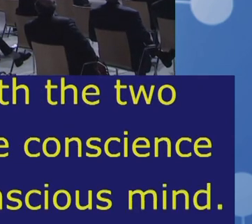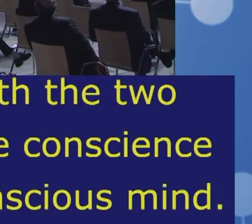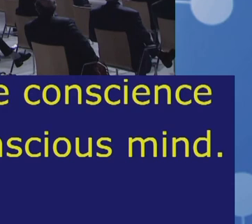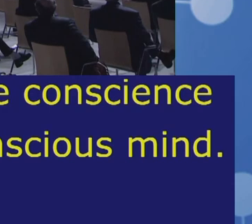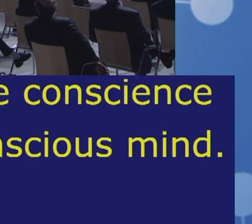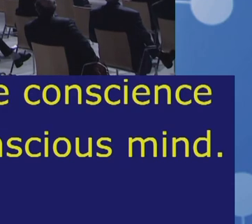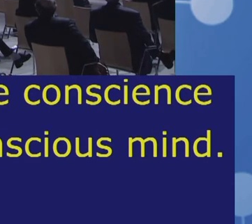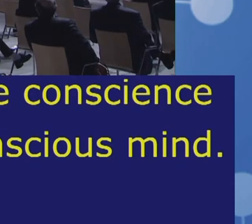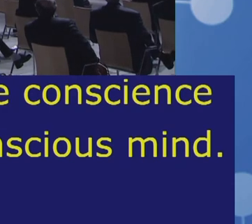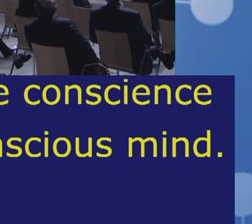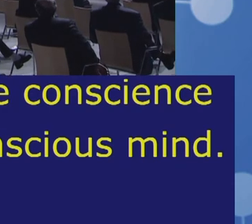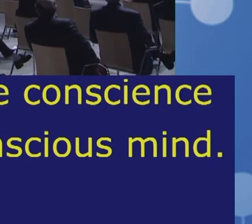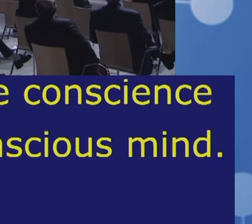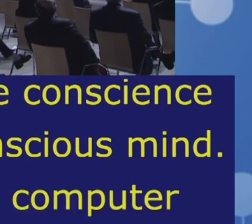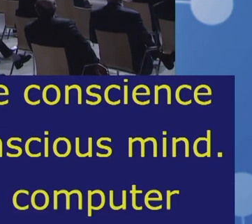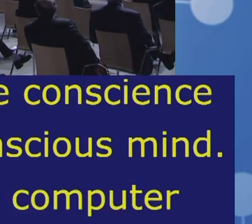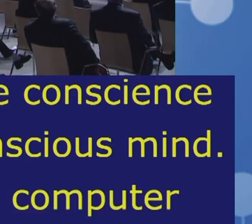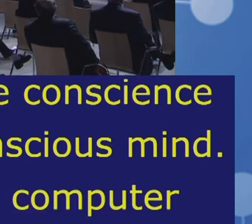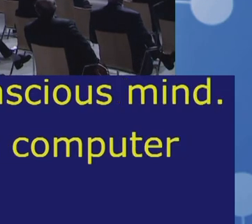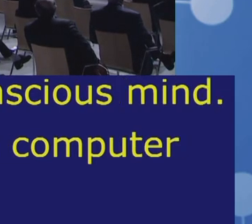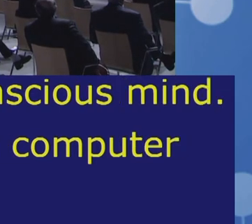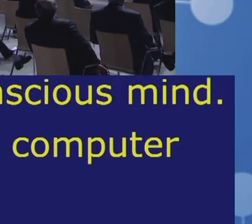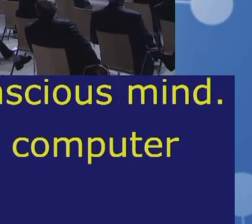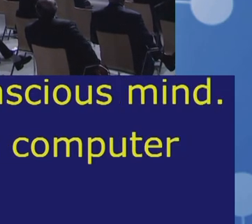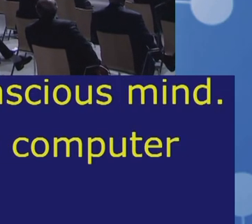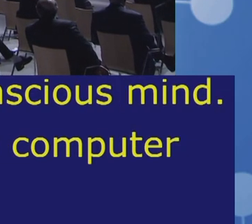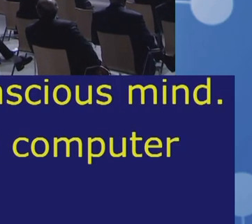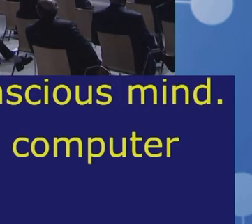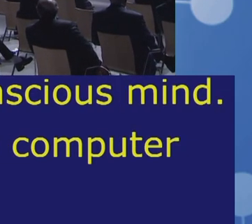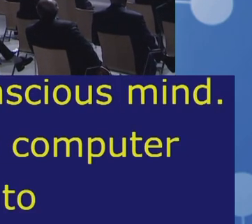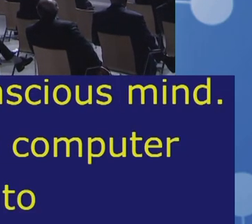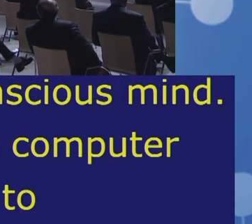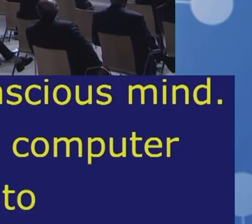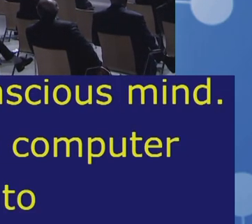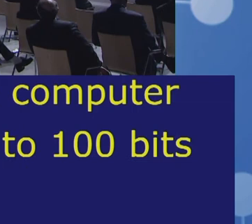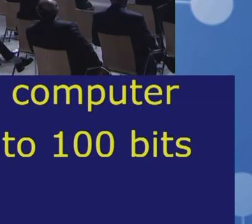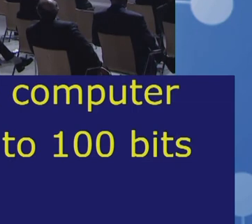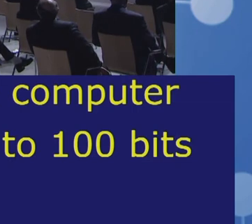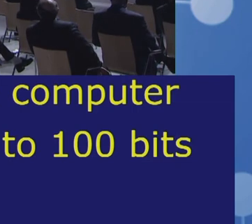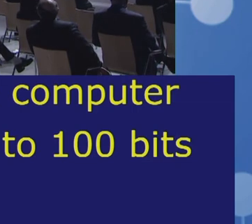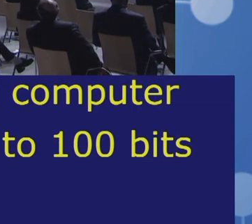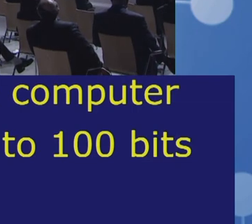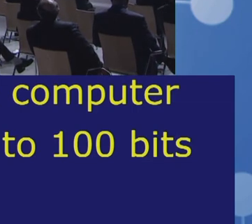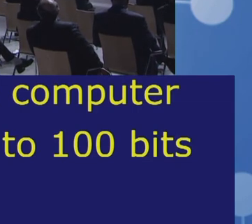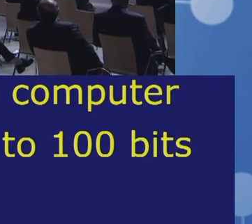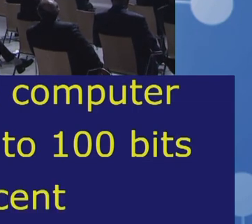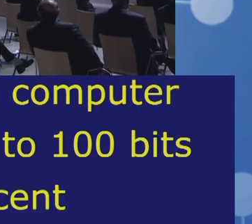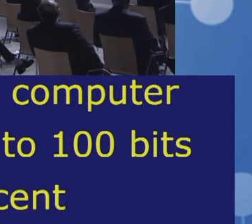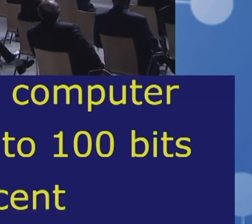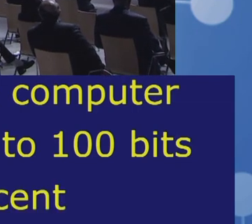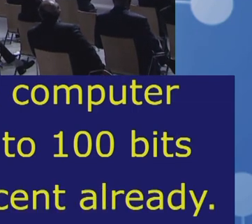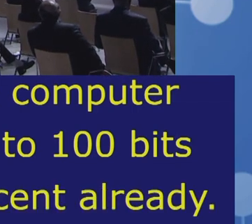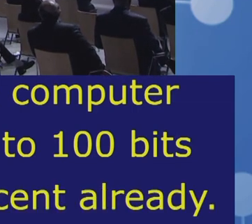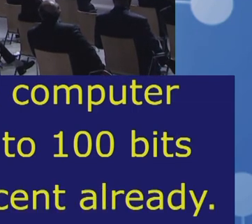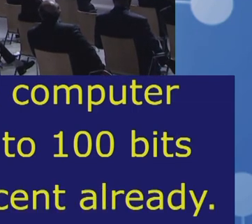en aumento. Hay que recordar que en nuestra mente tenemos tanto